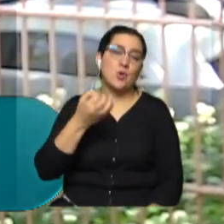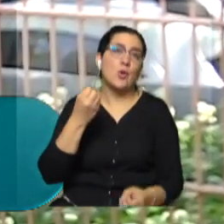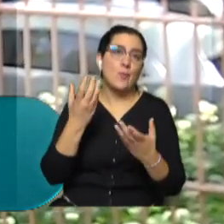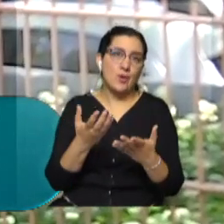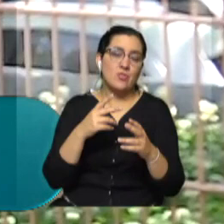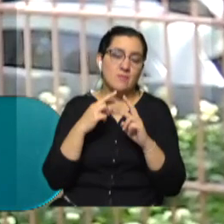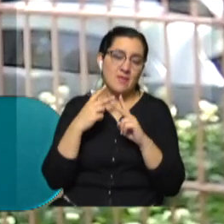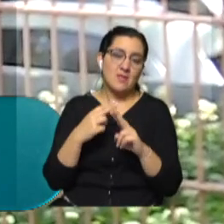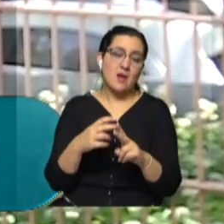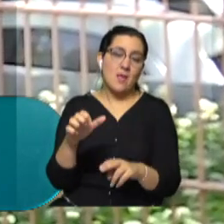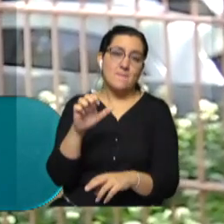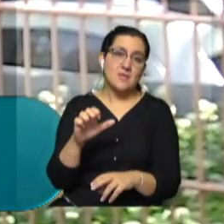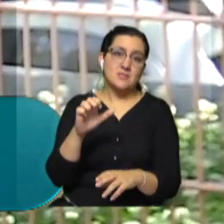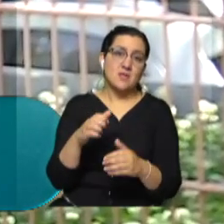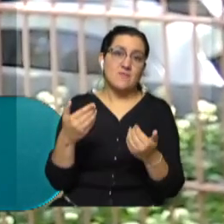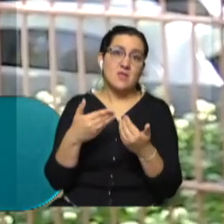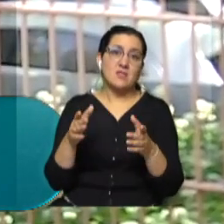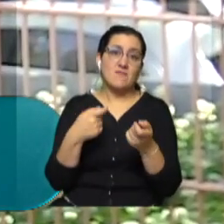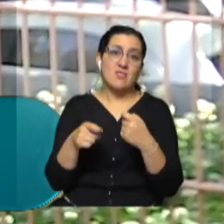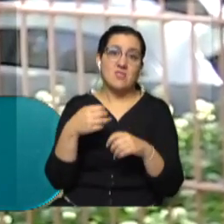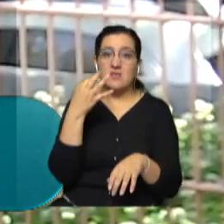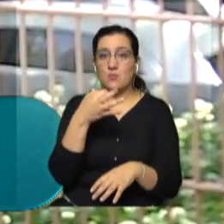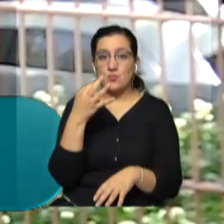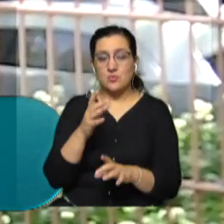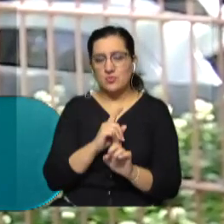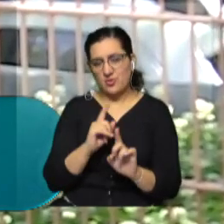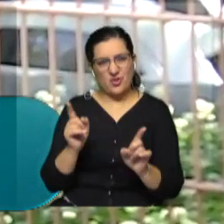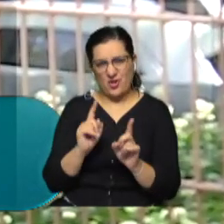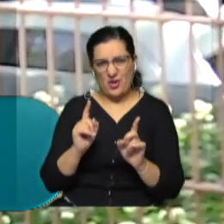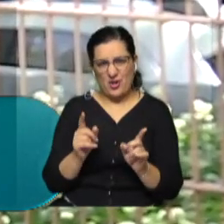que seguir manteniendo la empresa abierta y de repente venden este discurso? No, eso